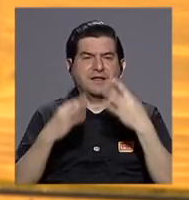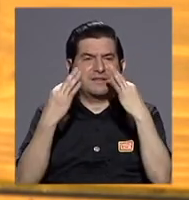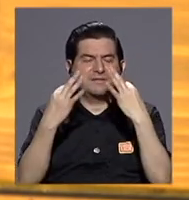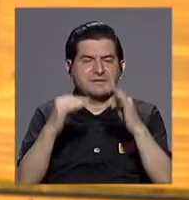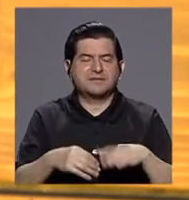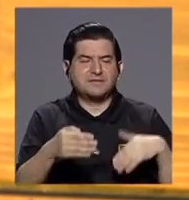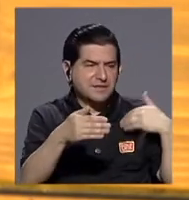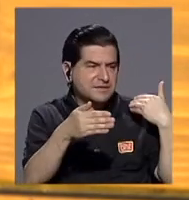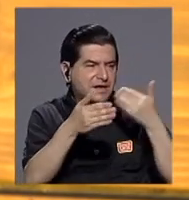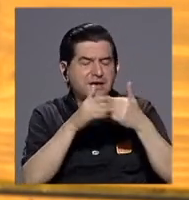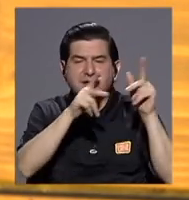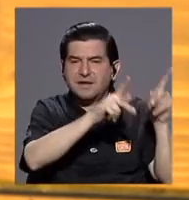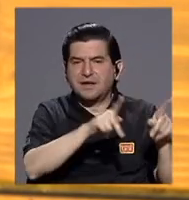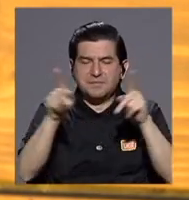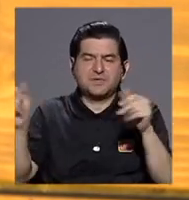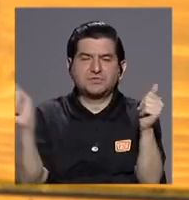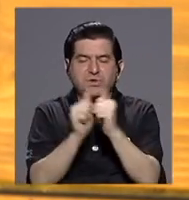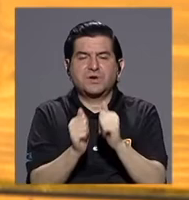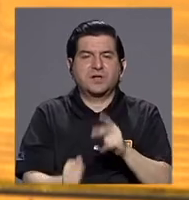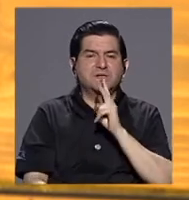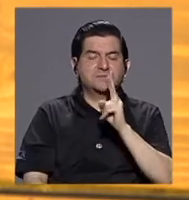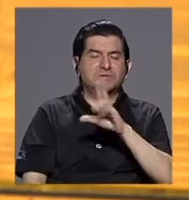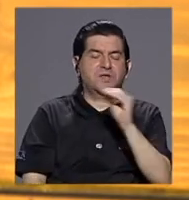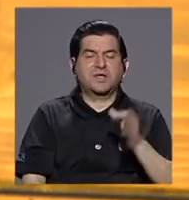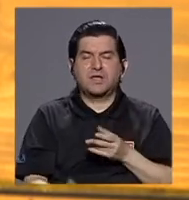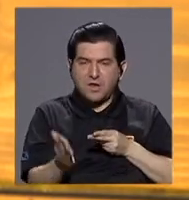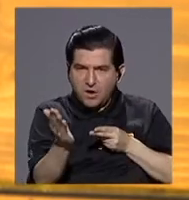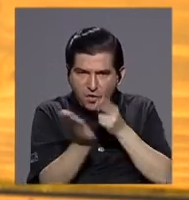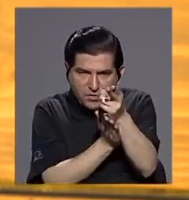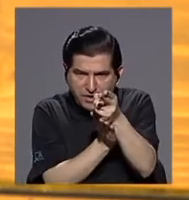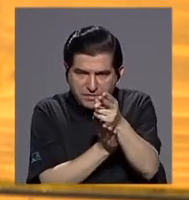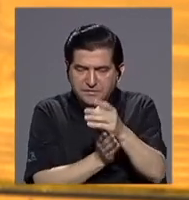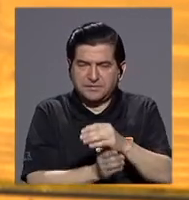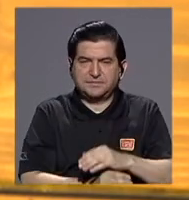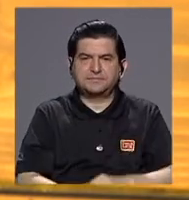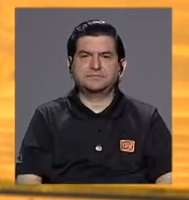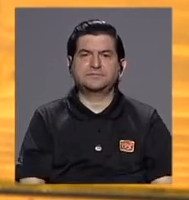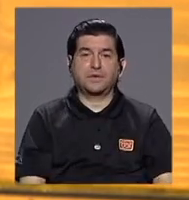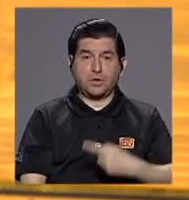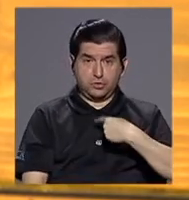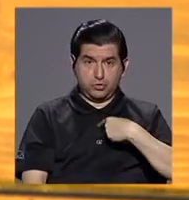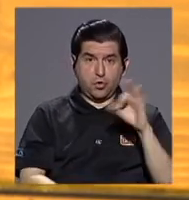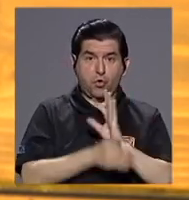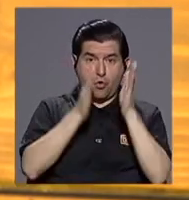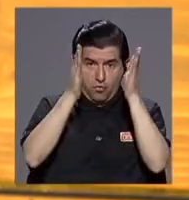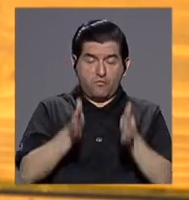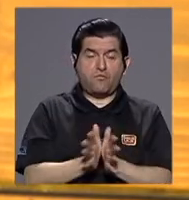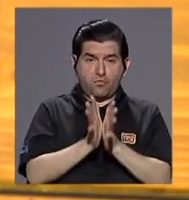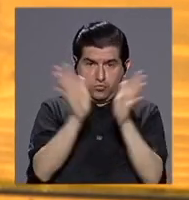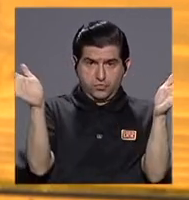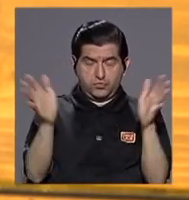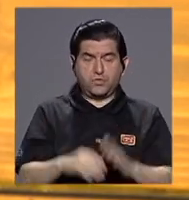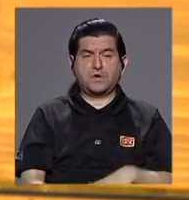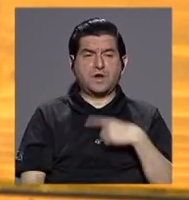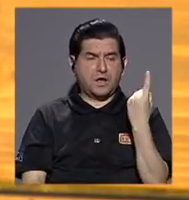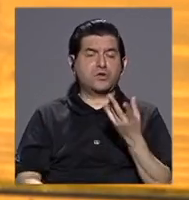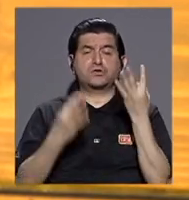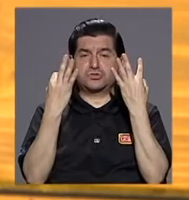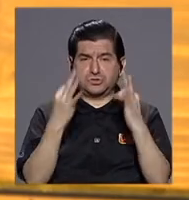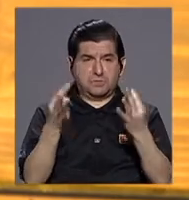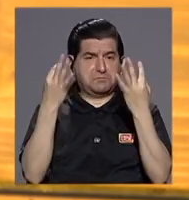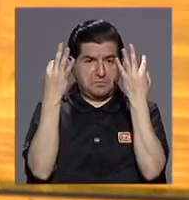la gente con la verdad y de manera franca. Yo, como funcionario público, siempre he